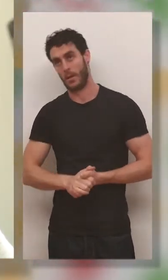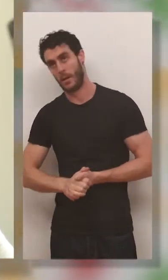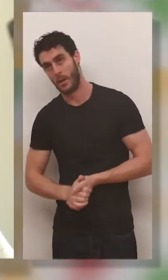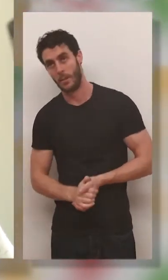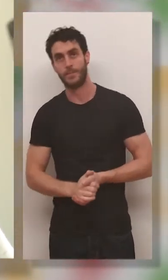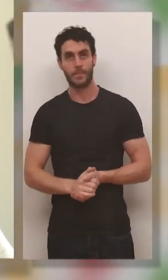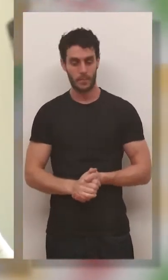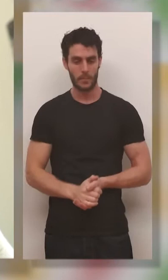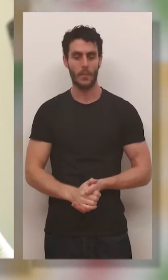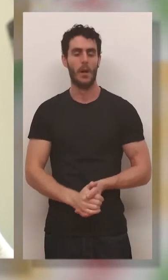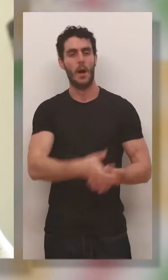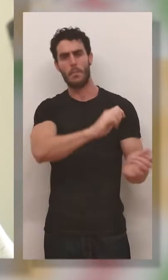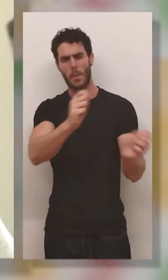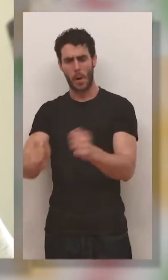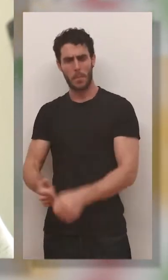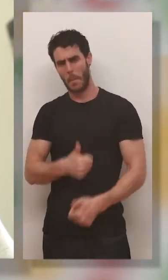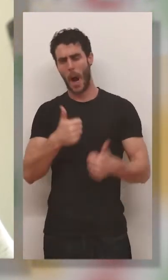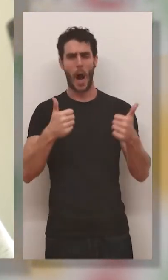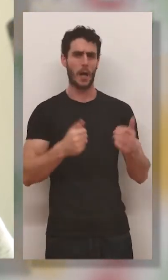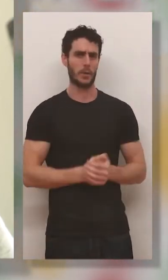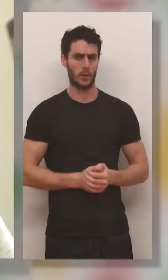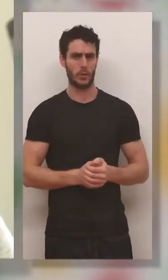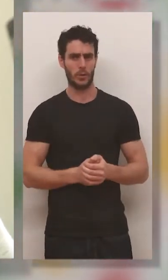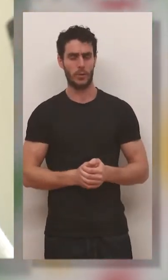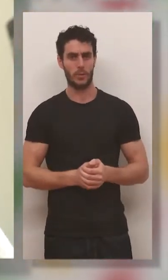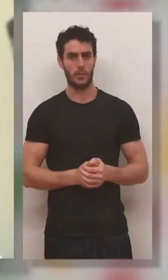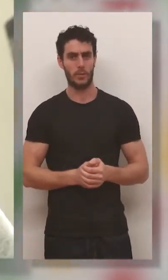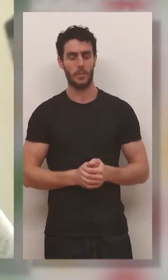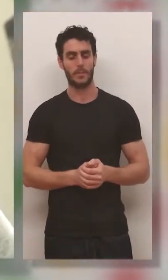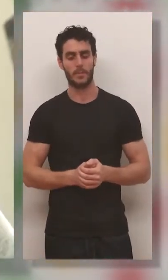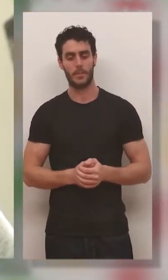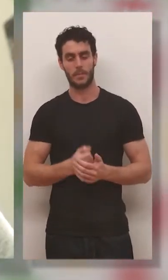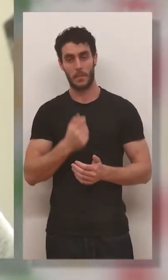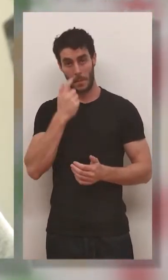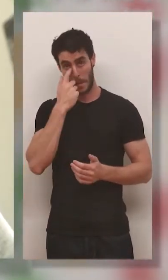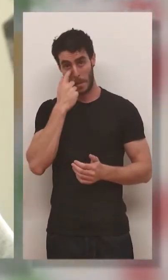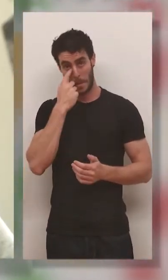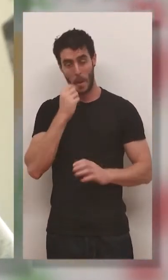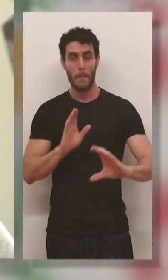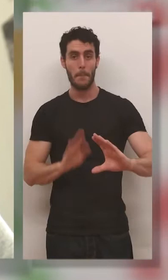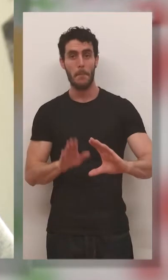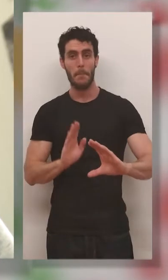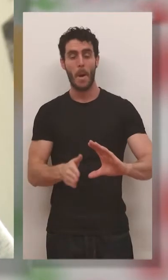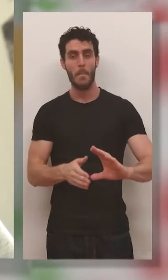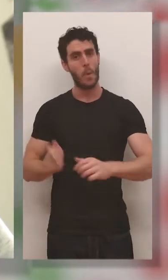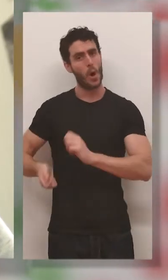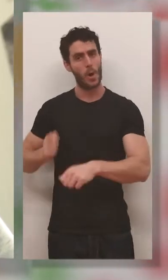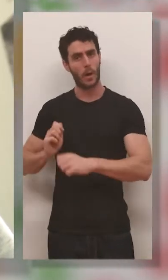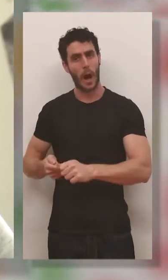más tambores que las otras. El bombo, la caja, el plato,